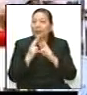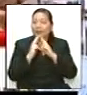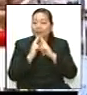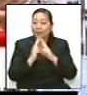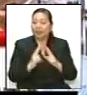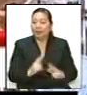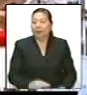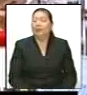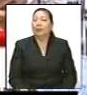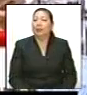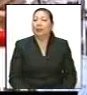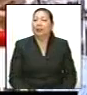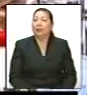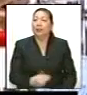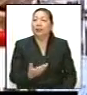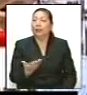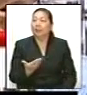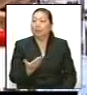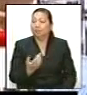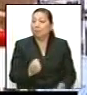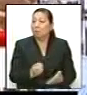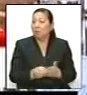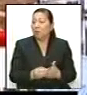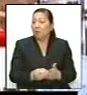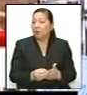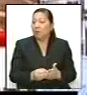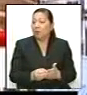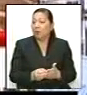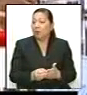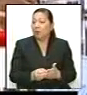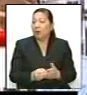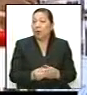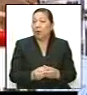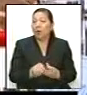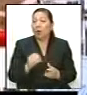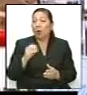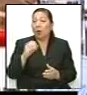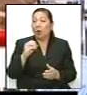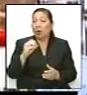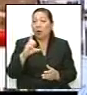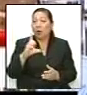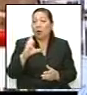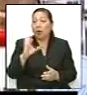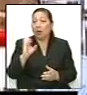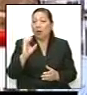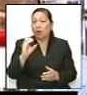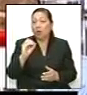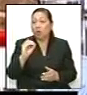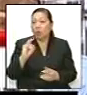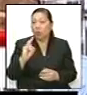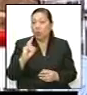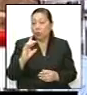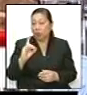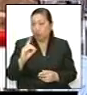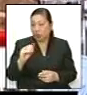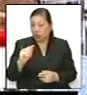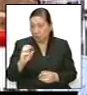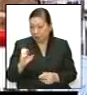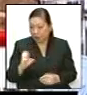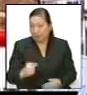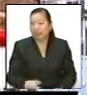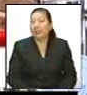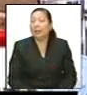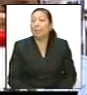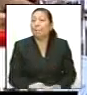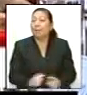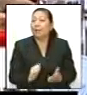resultados hay que medirlos. En el caso del oleoducto, estamos guardando equipos,